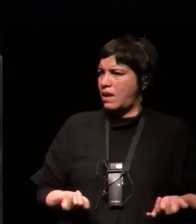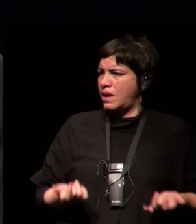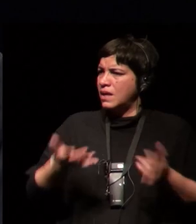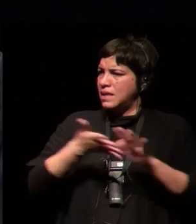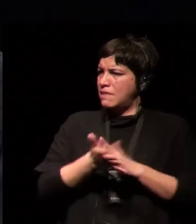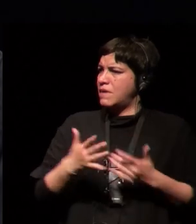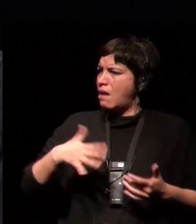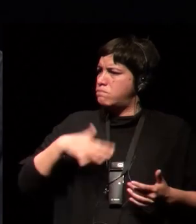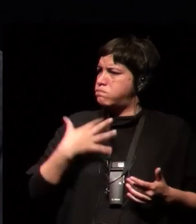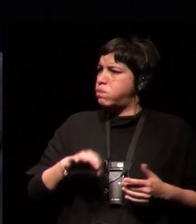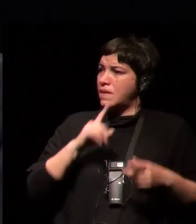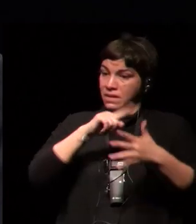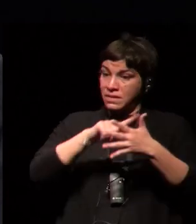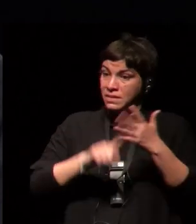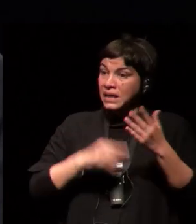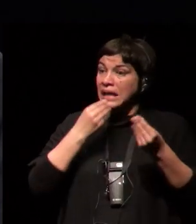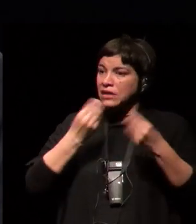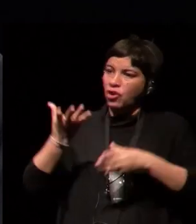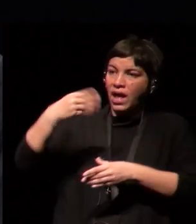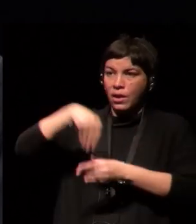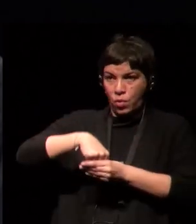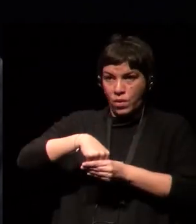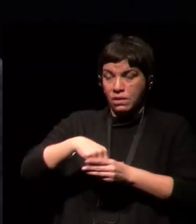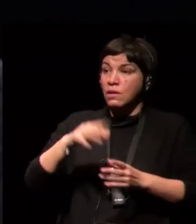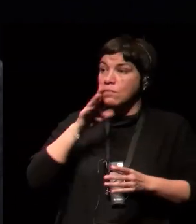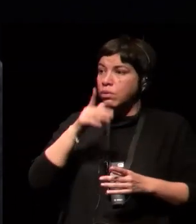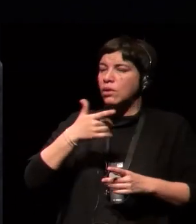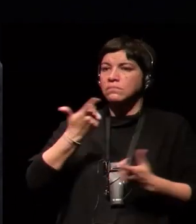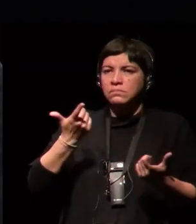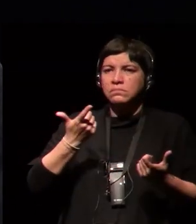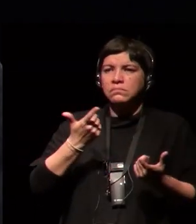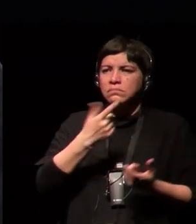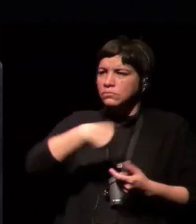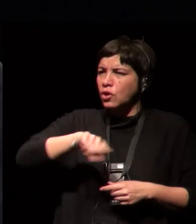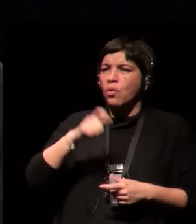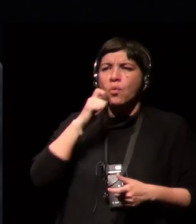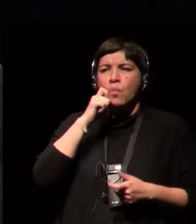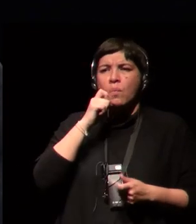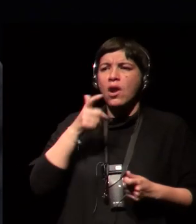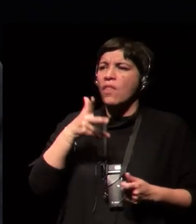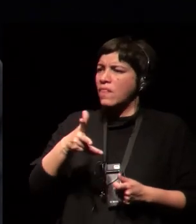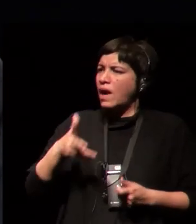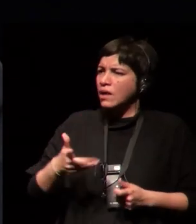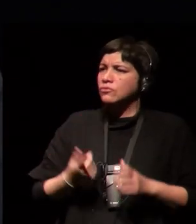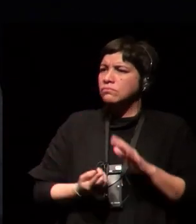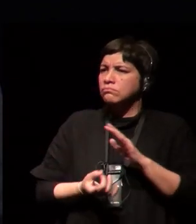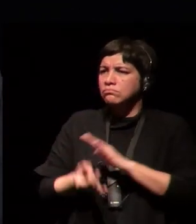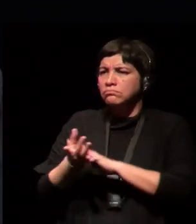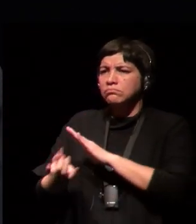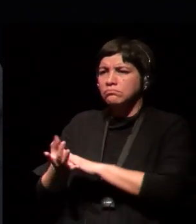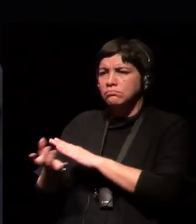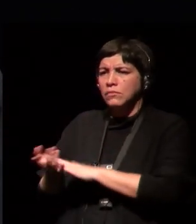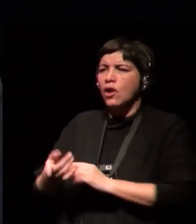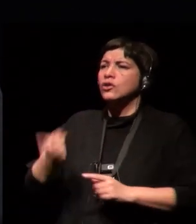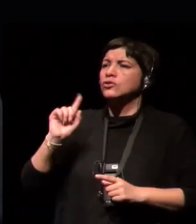historias, porque todos en todas partes tienen el derecho humano a florecer, no solamente los afortunados. You cannot